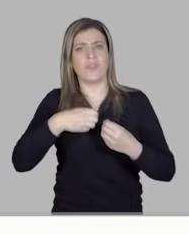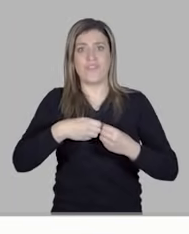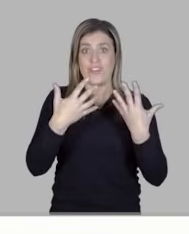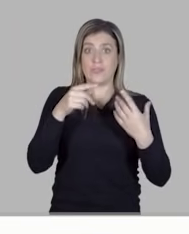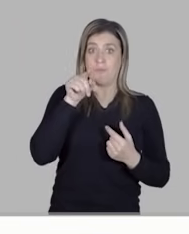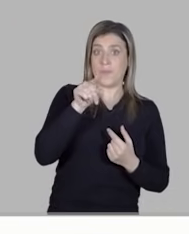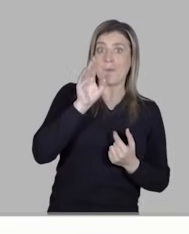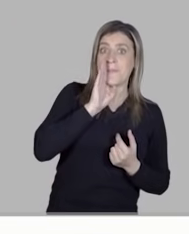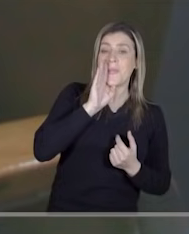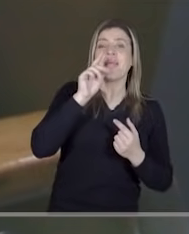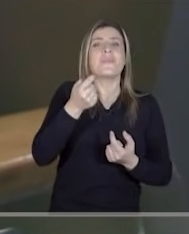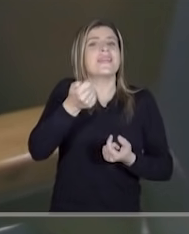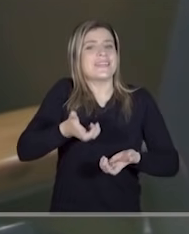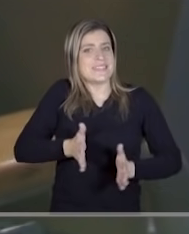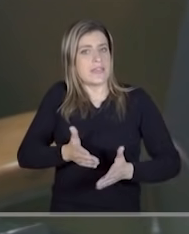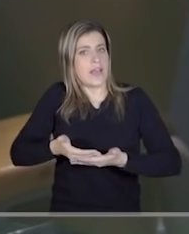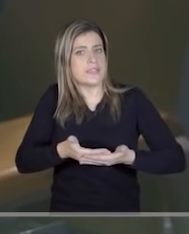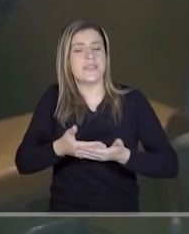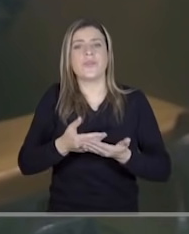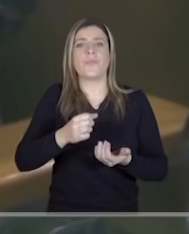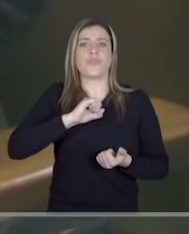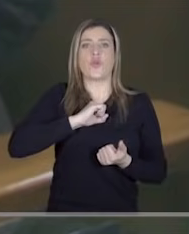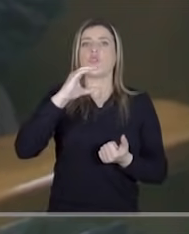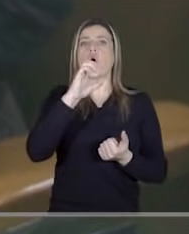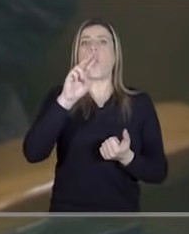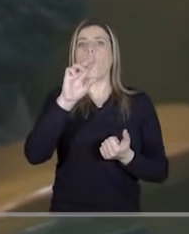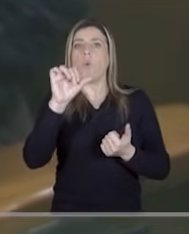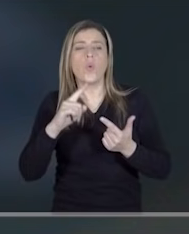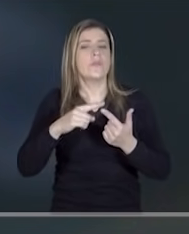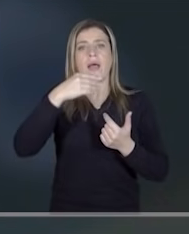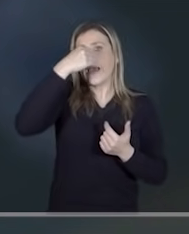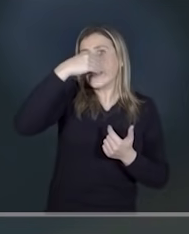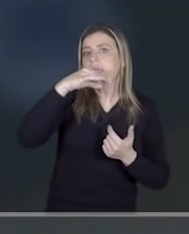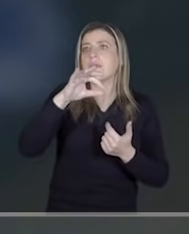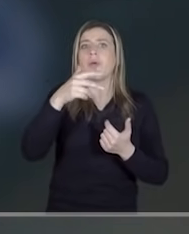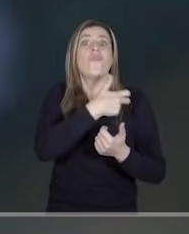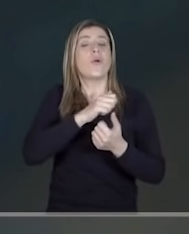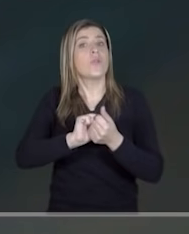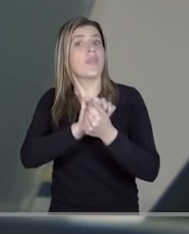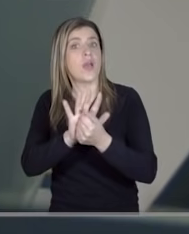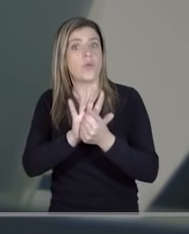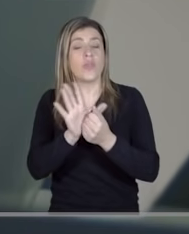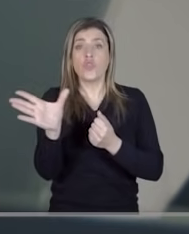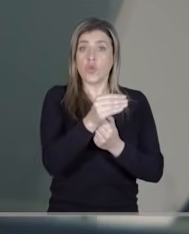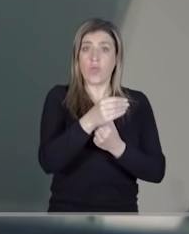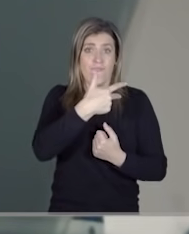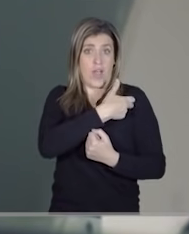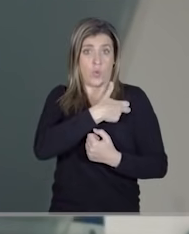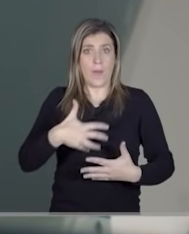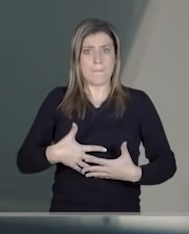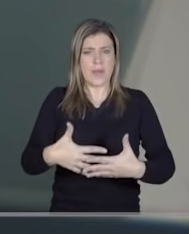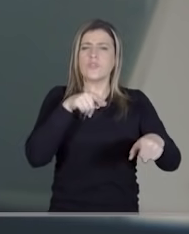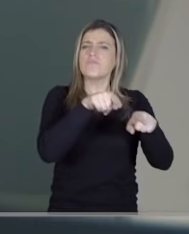vacunas que se dan para prevenir infecciones en vos y el recién nacido, como la vacuna contra la tos convulsa, la gripe y la